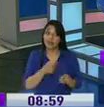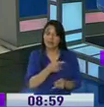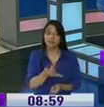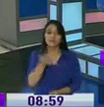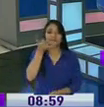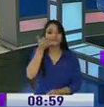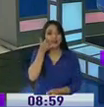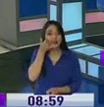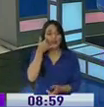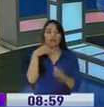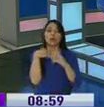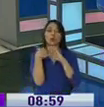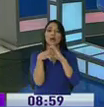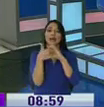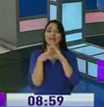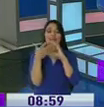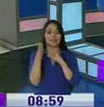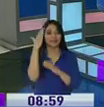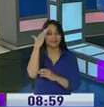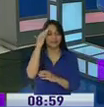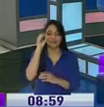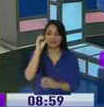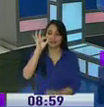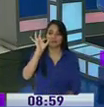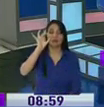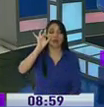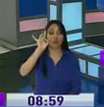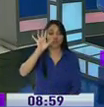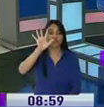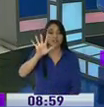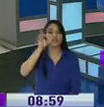el WhatsAppito que ya saben es el